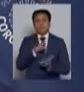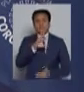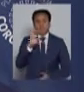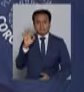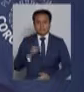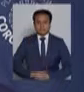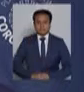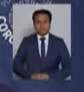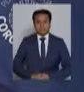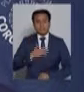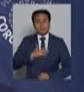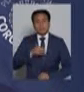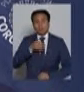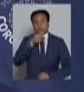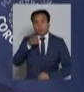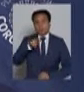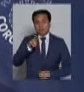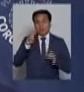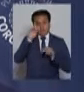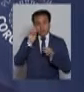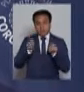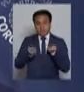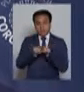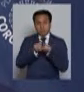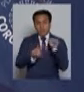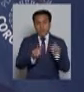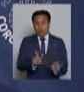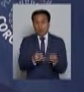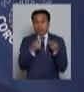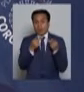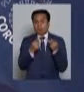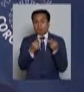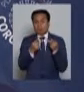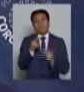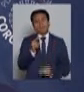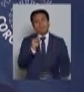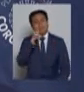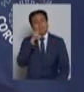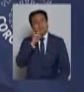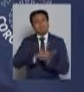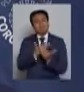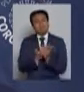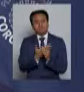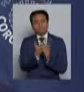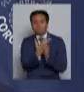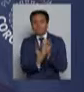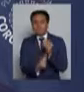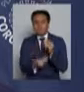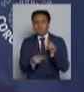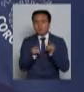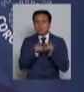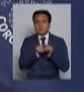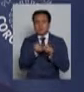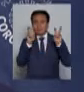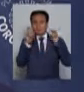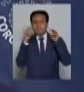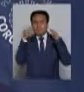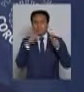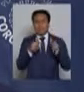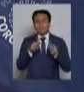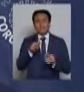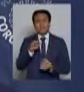248.500. Quiero recordar que esta cifra de recuperados se refiere fundamentalmente a un concepto epidemiológico,